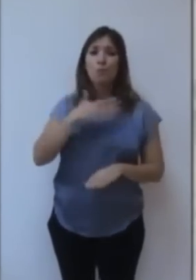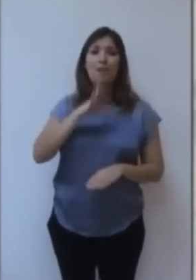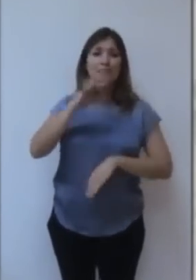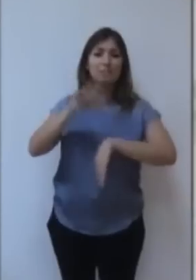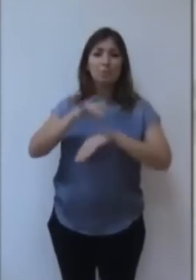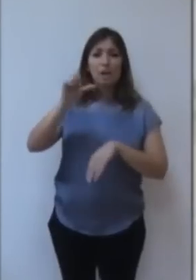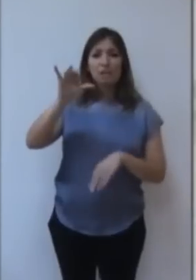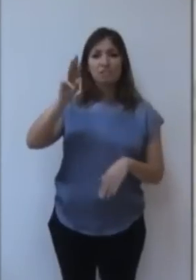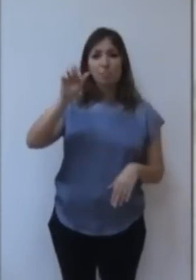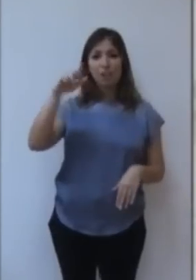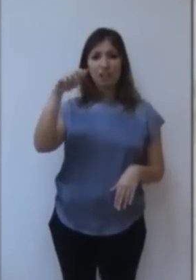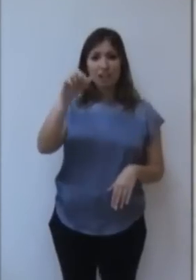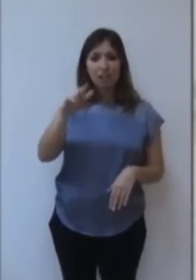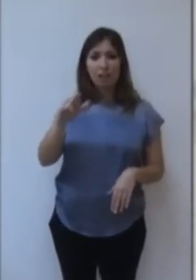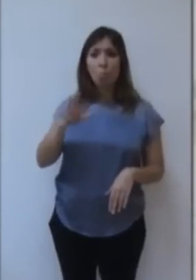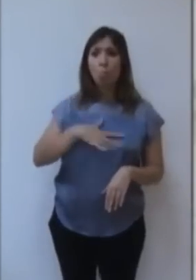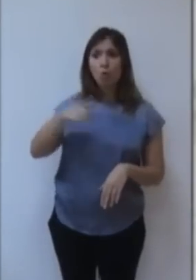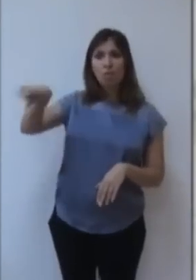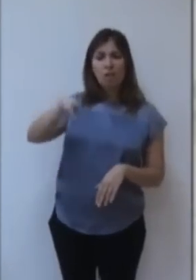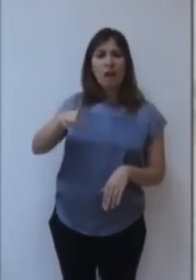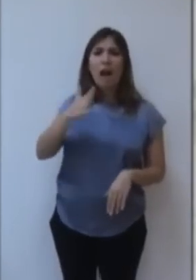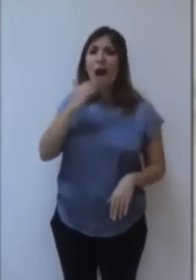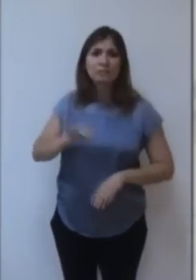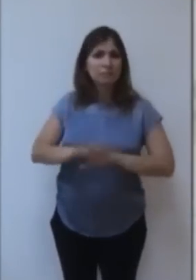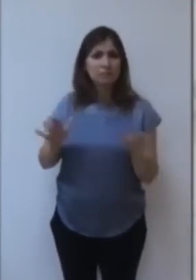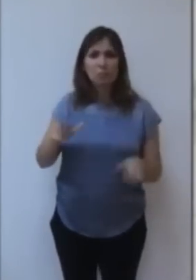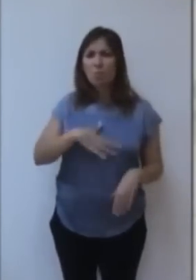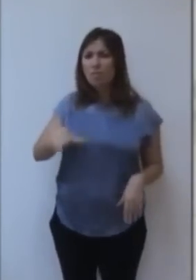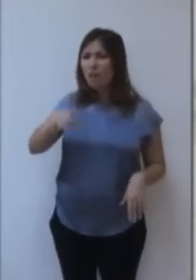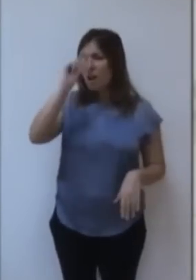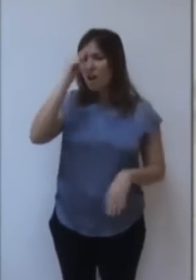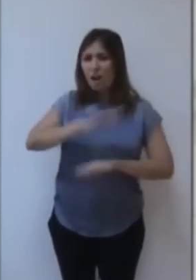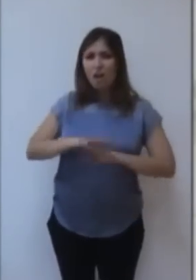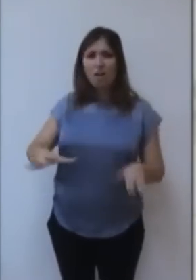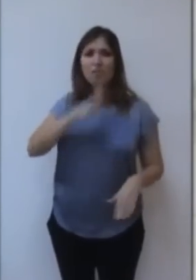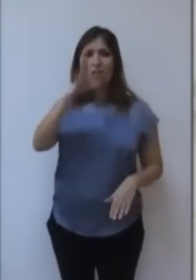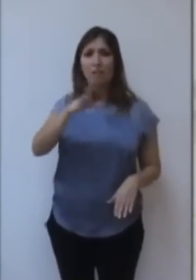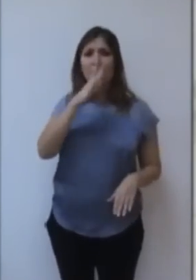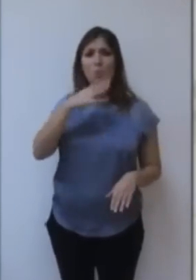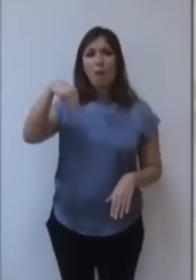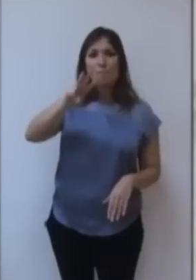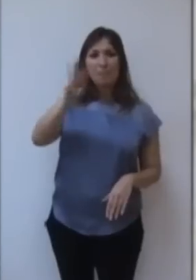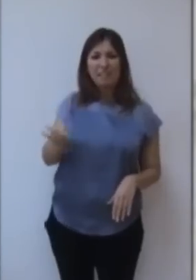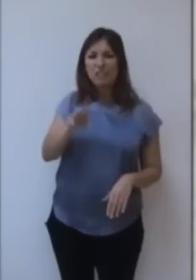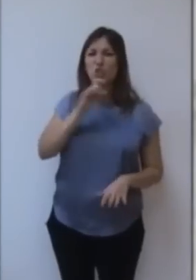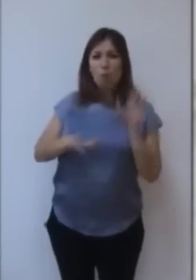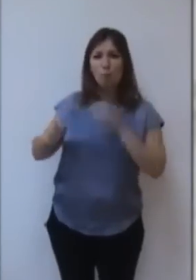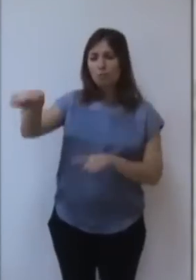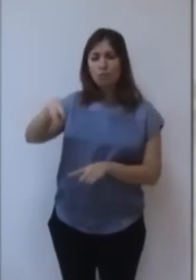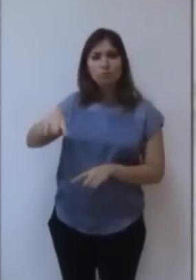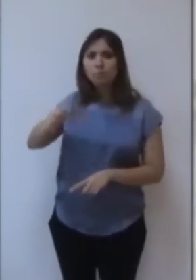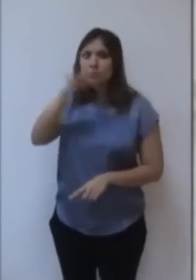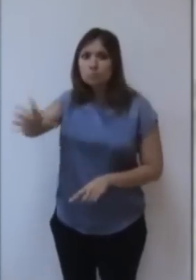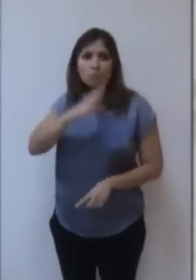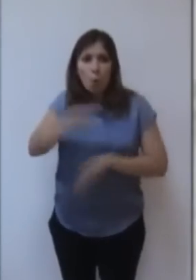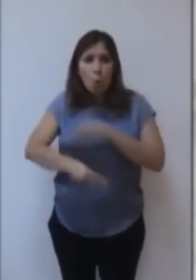Asperger, y estas personas igual hasta se les da muy bien, o mejor que a cualquiera de nosotros, manejar un reproductor MP3 de los más complejos, ¿no? Pero a quienes